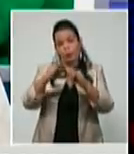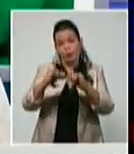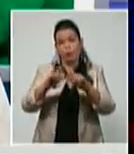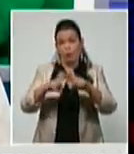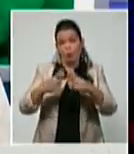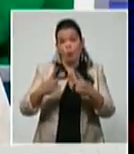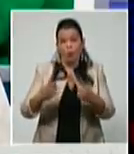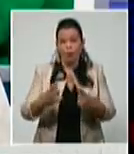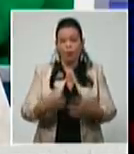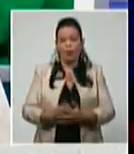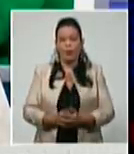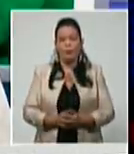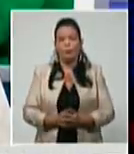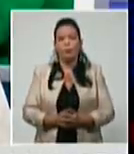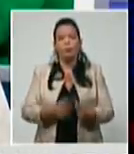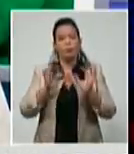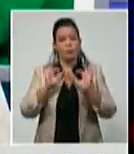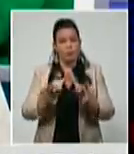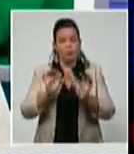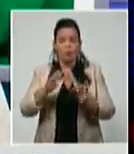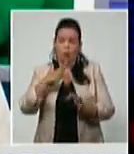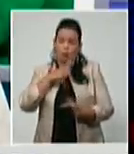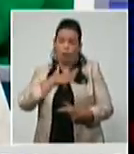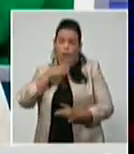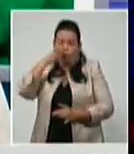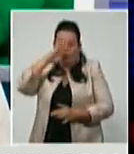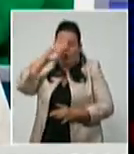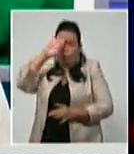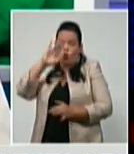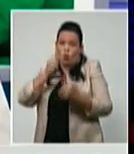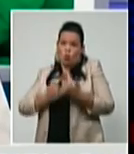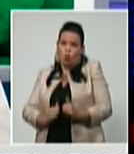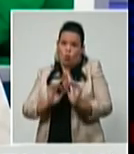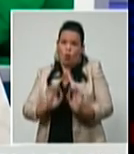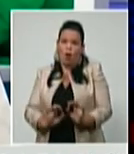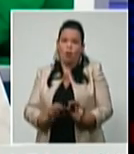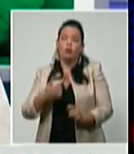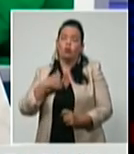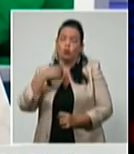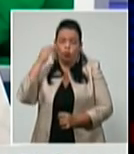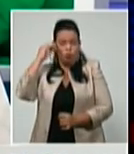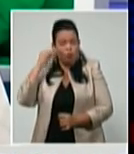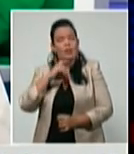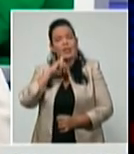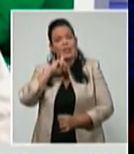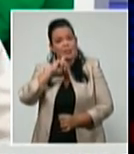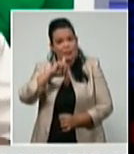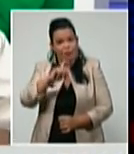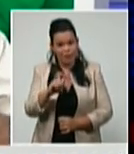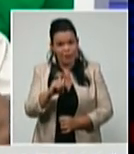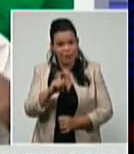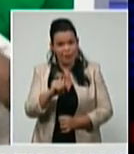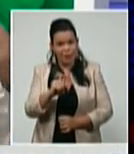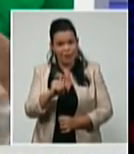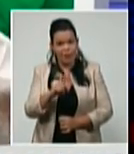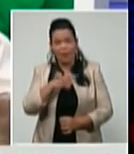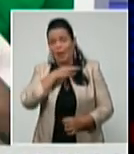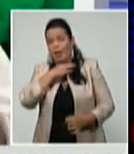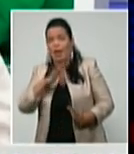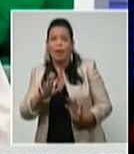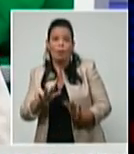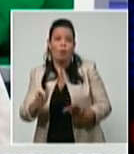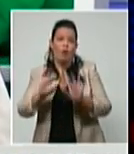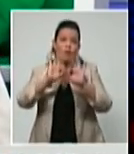y como buen cubano que soy, sé lo difícil que a veces cuesta. Que llegue, que no lo